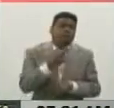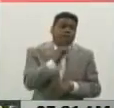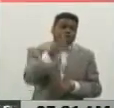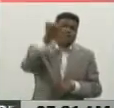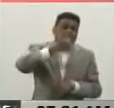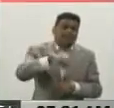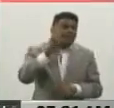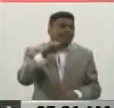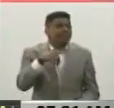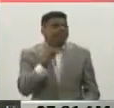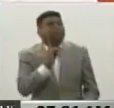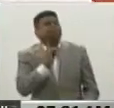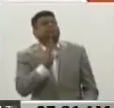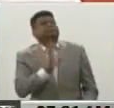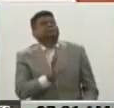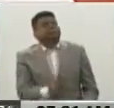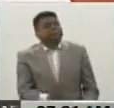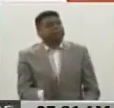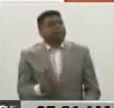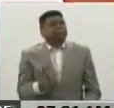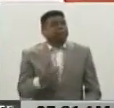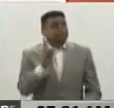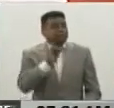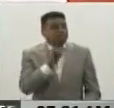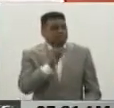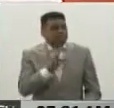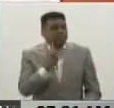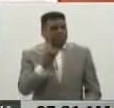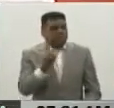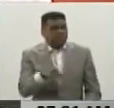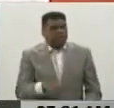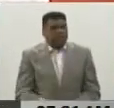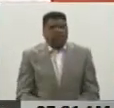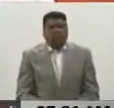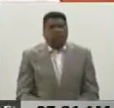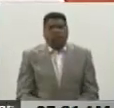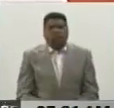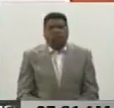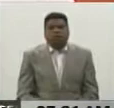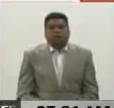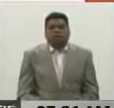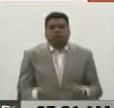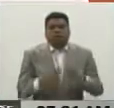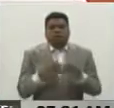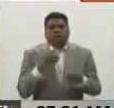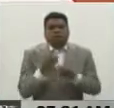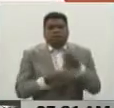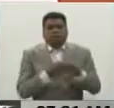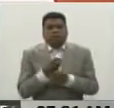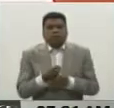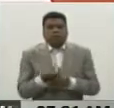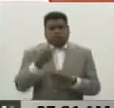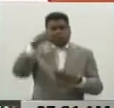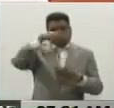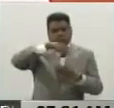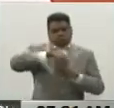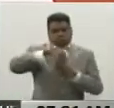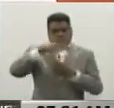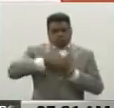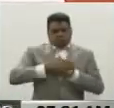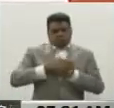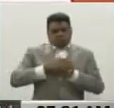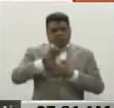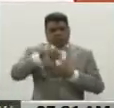Y, de hecho, las matrices de opinión que han corrido, bueno, el cerco mediático que se le ha querido imponer a Venezuela, interna y externamente,